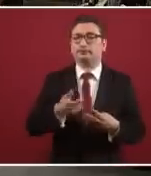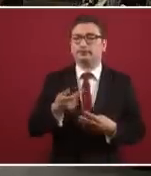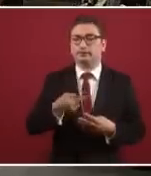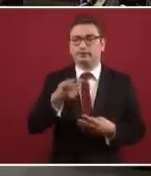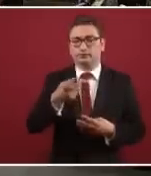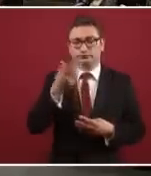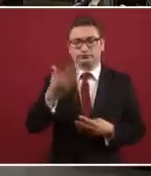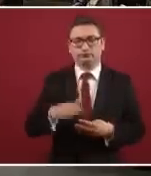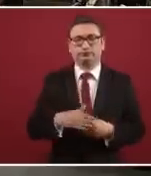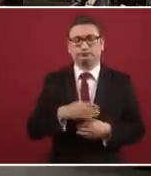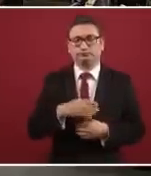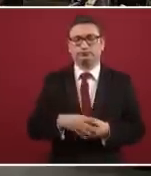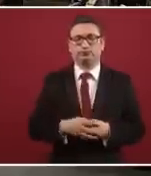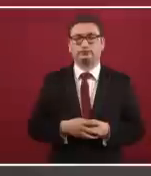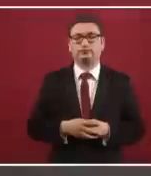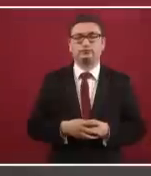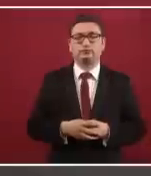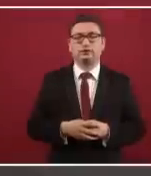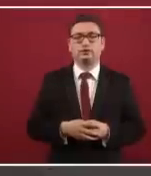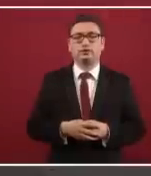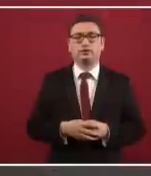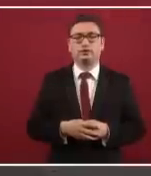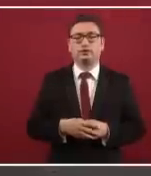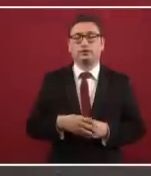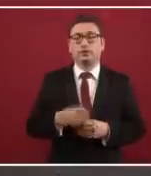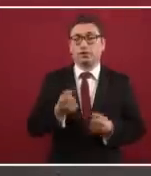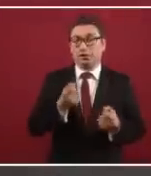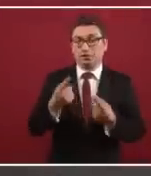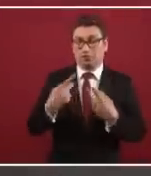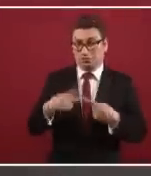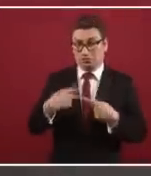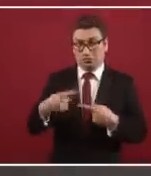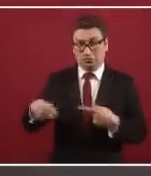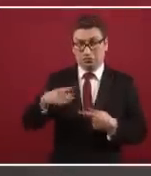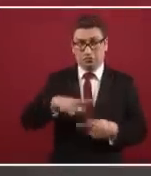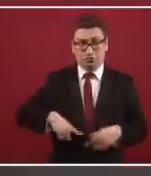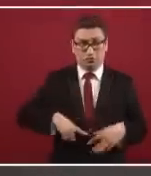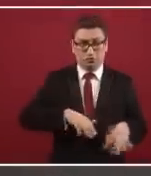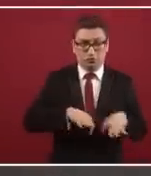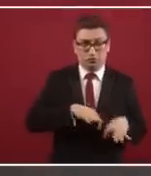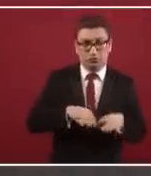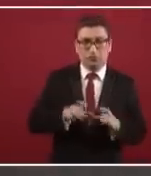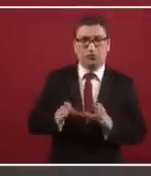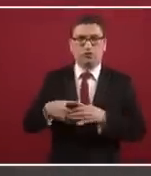de la…? Que si actúan de manera facciosa